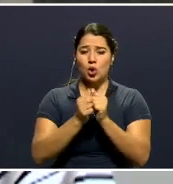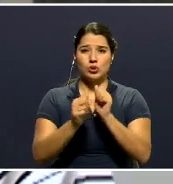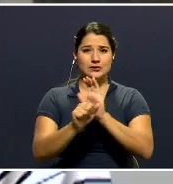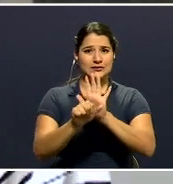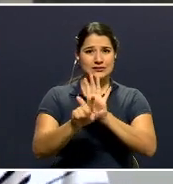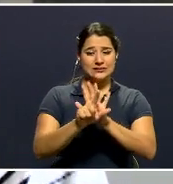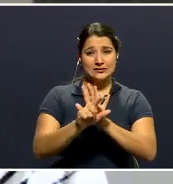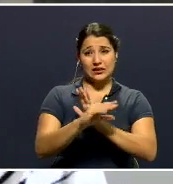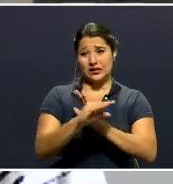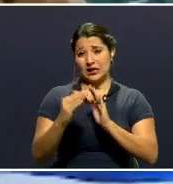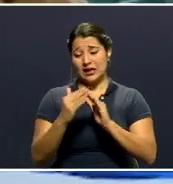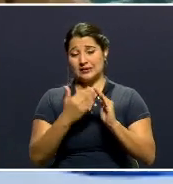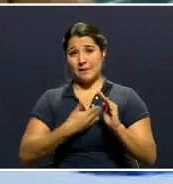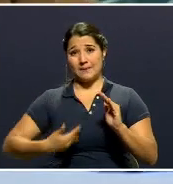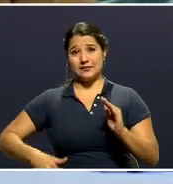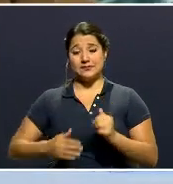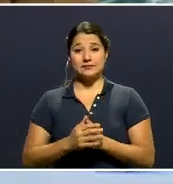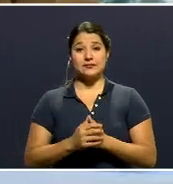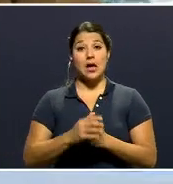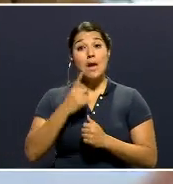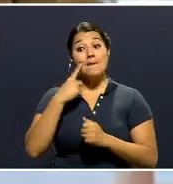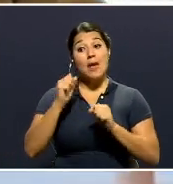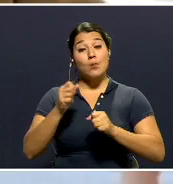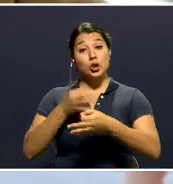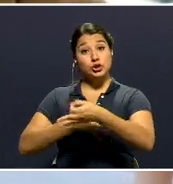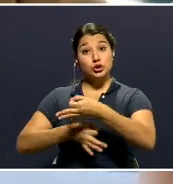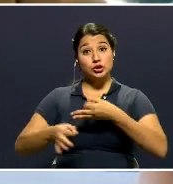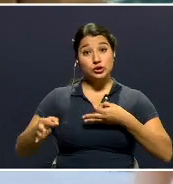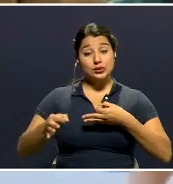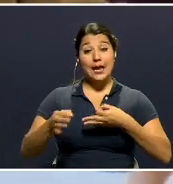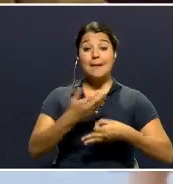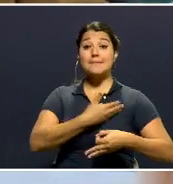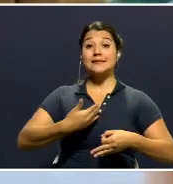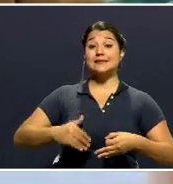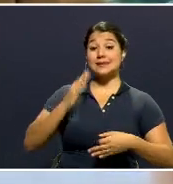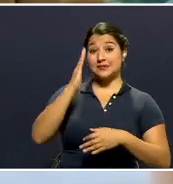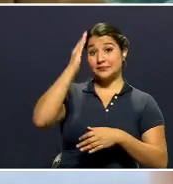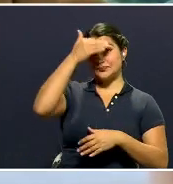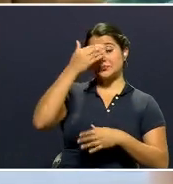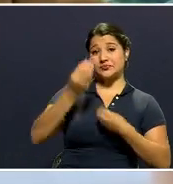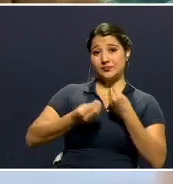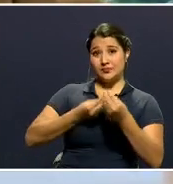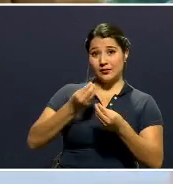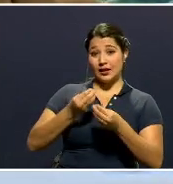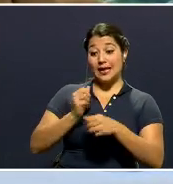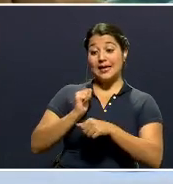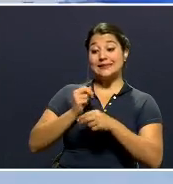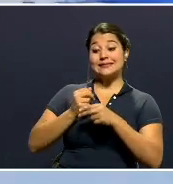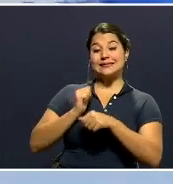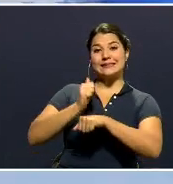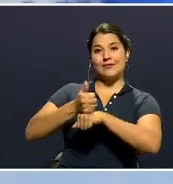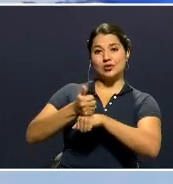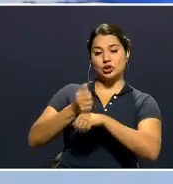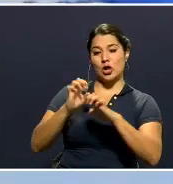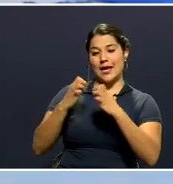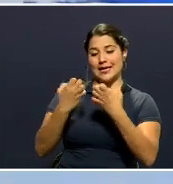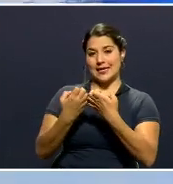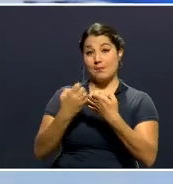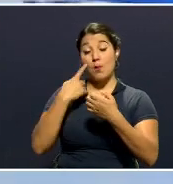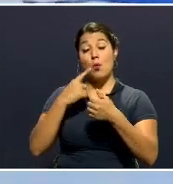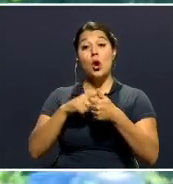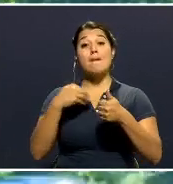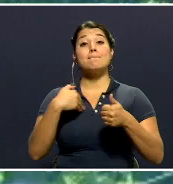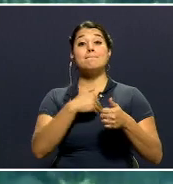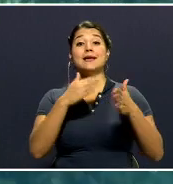y la Casa Presidencial. Para sustituir a Morales, el presidente de la República, Carlos Alvarado, creó un equipo liderado por el ministro de Transporte,